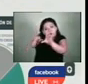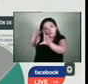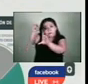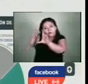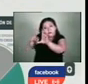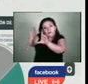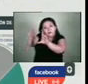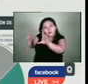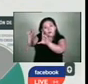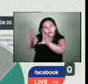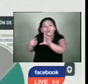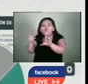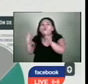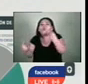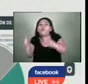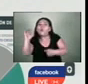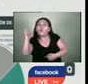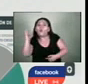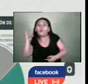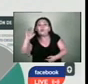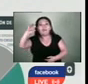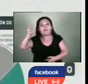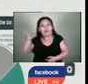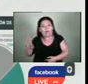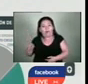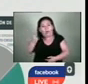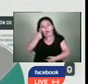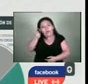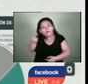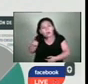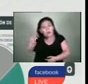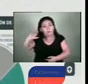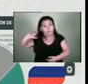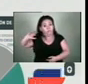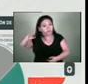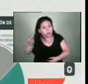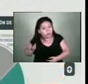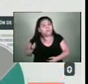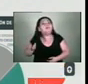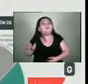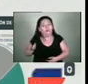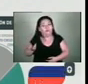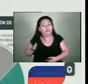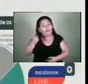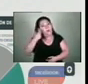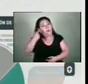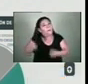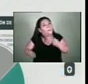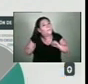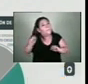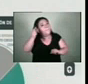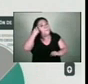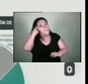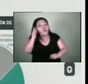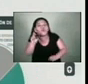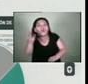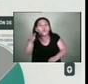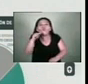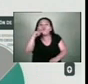a los colores naranja, que usted ve un naranja más intenso que el otro. Diría que podría ser un